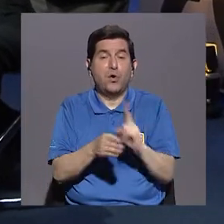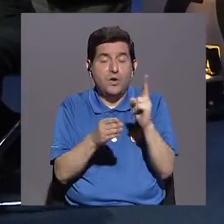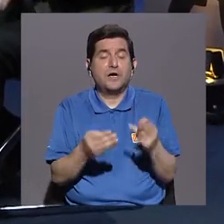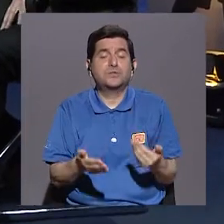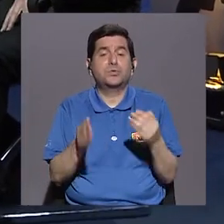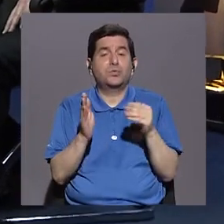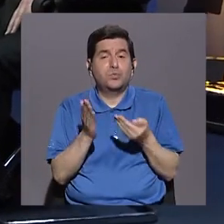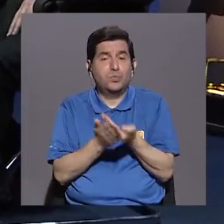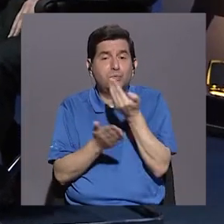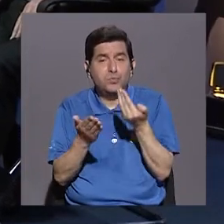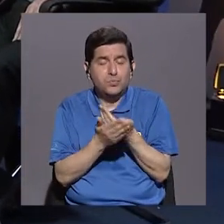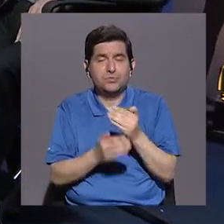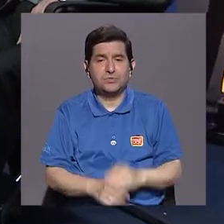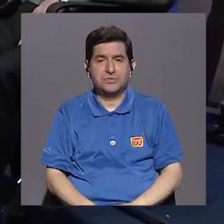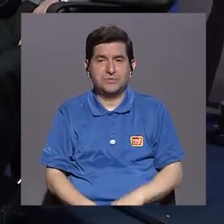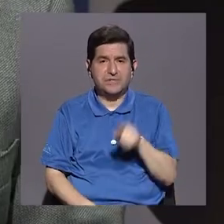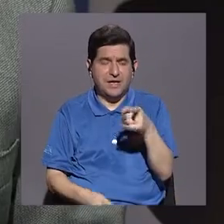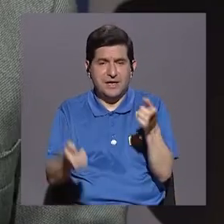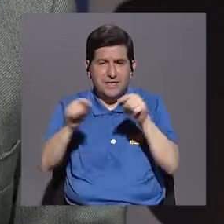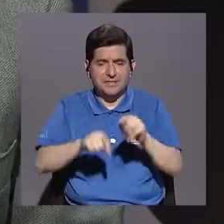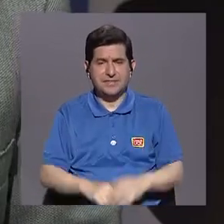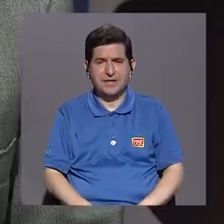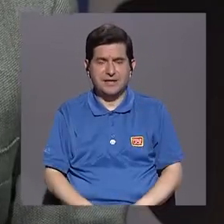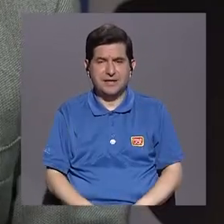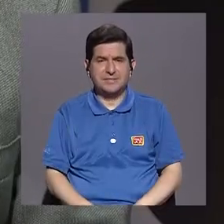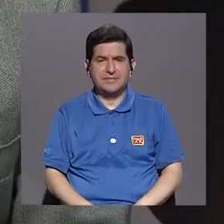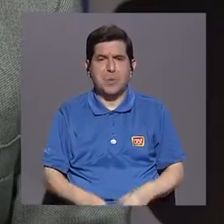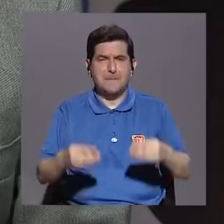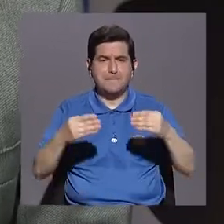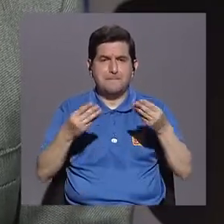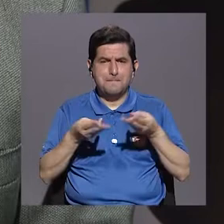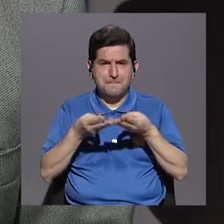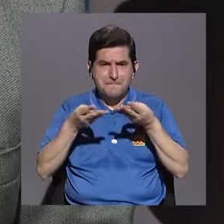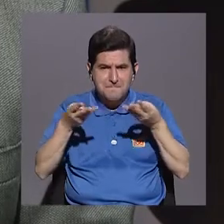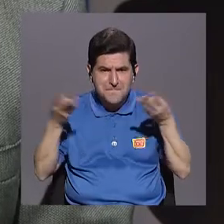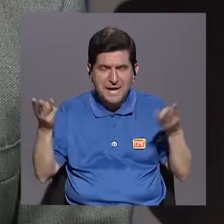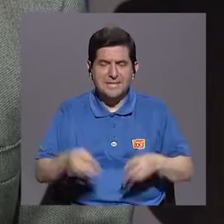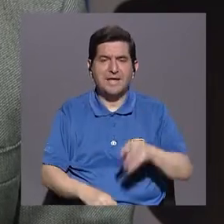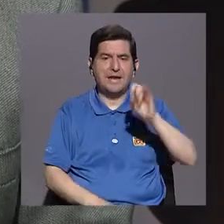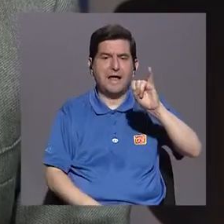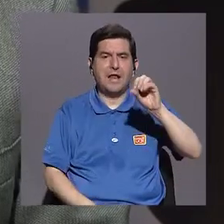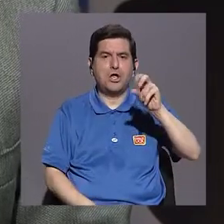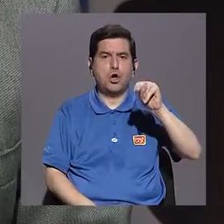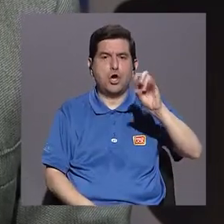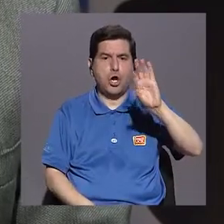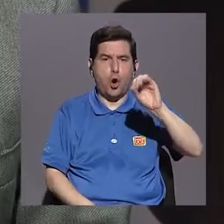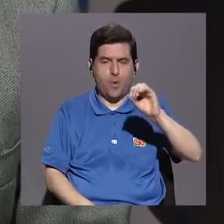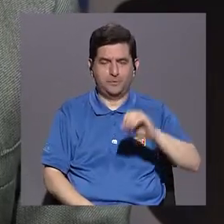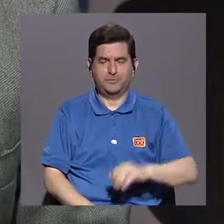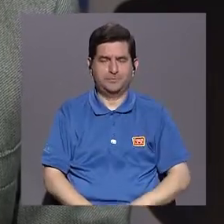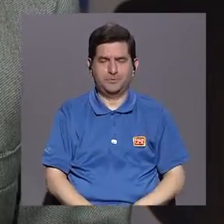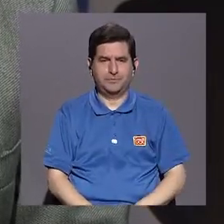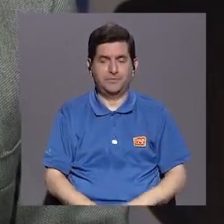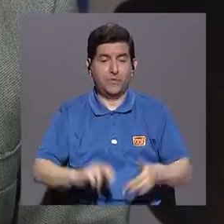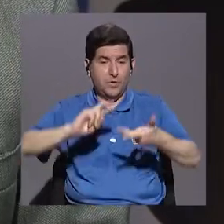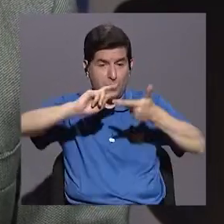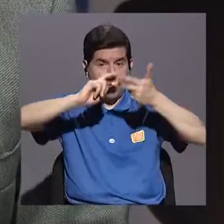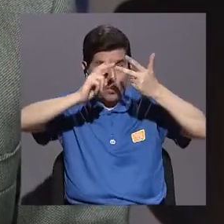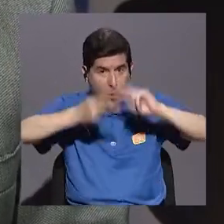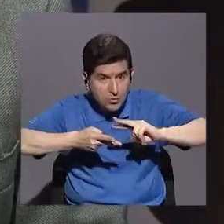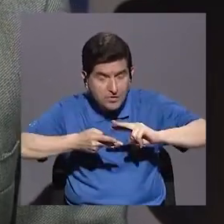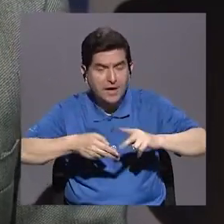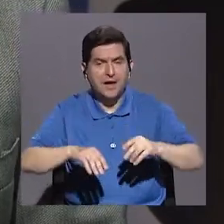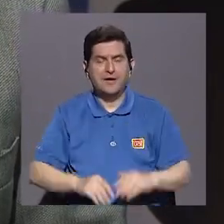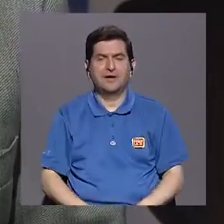son membranas de materiales iónicos entonces contrario digamos en el